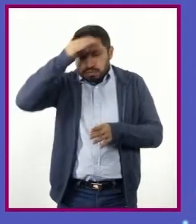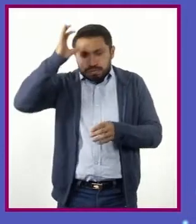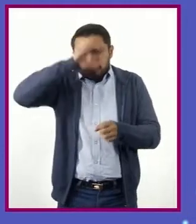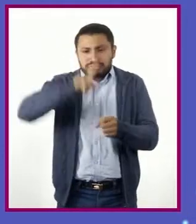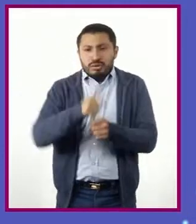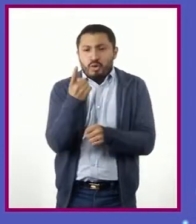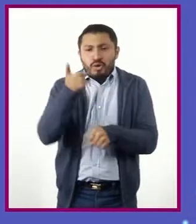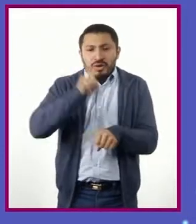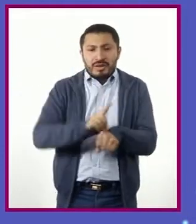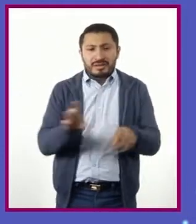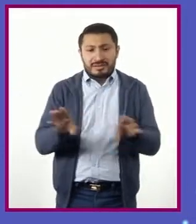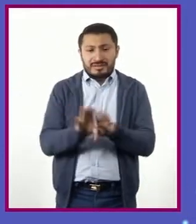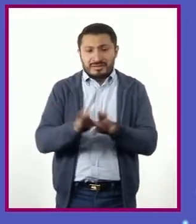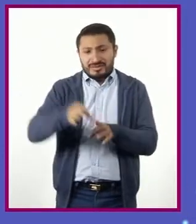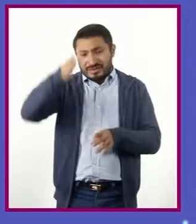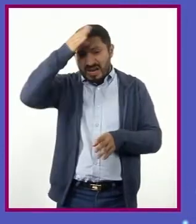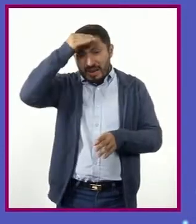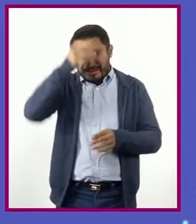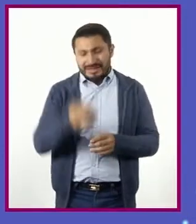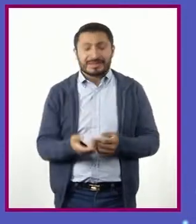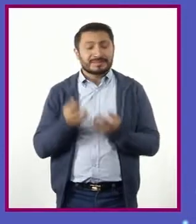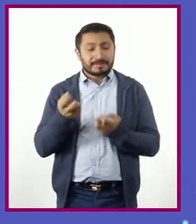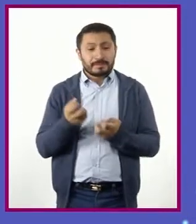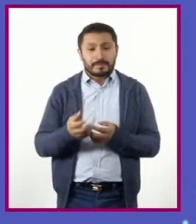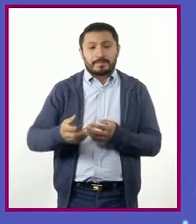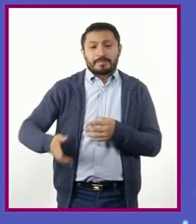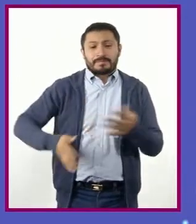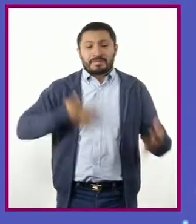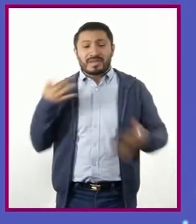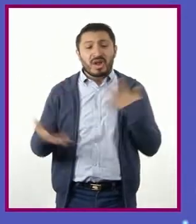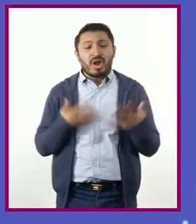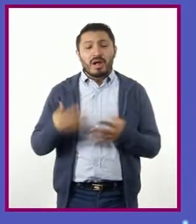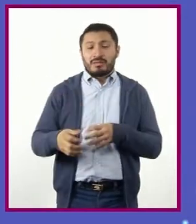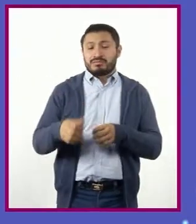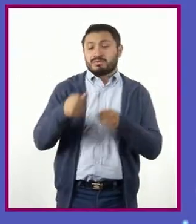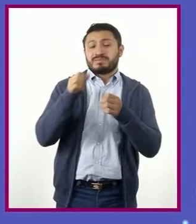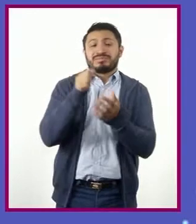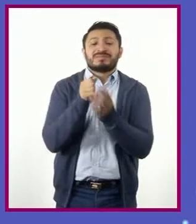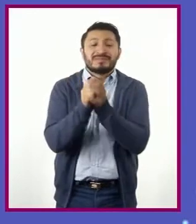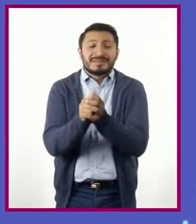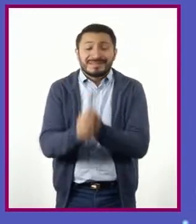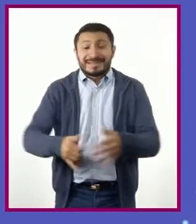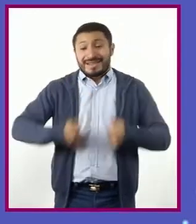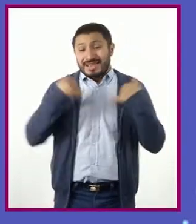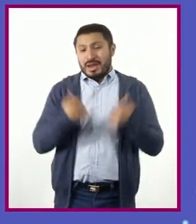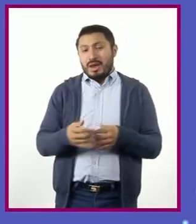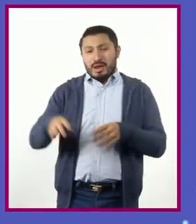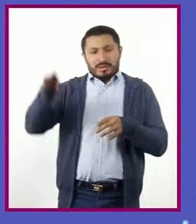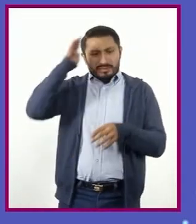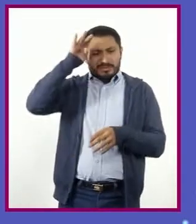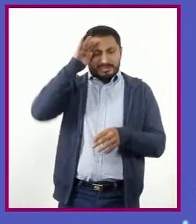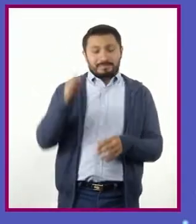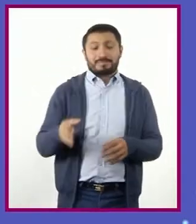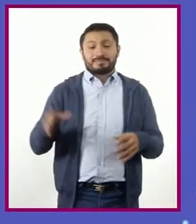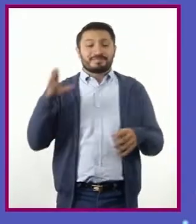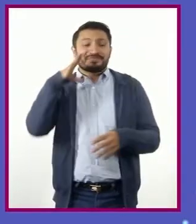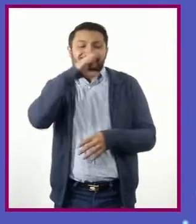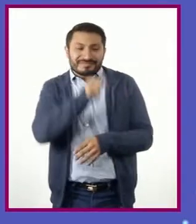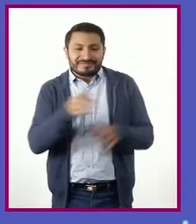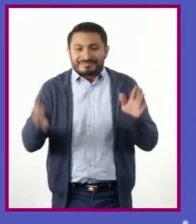aprenderá. Gonza siguiente. Fulgores, arrogar, joven, presiente, candor,